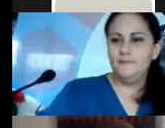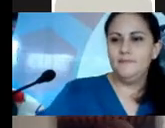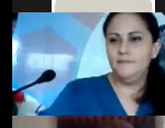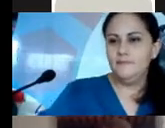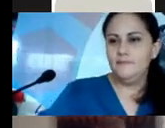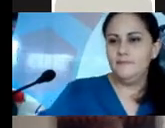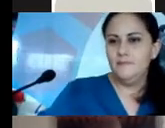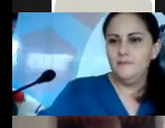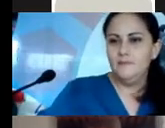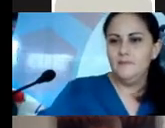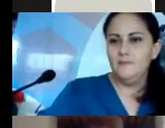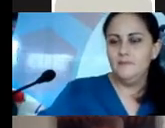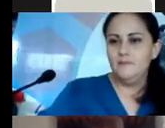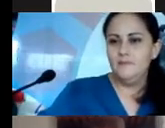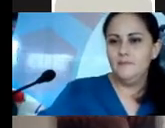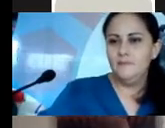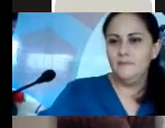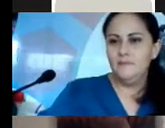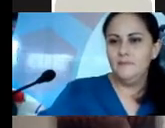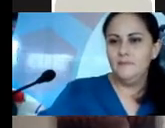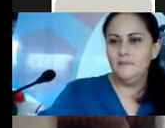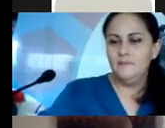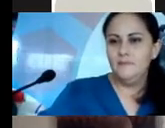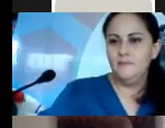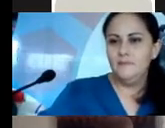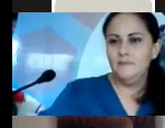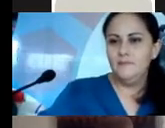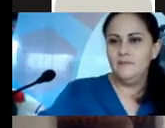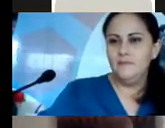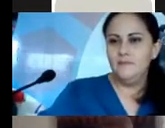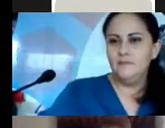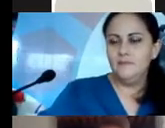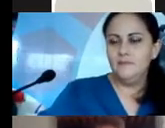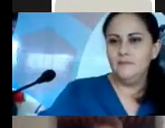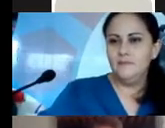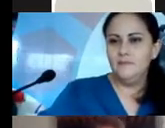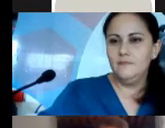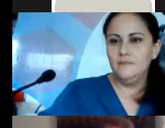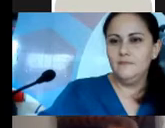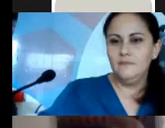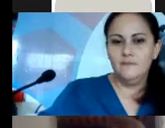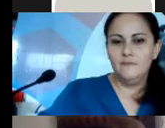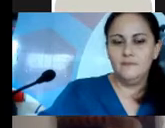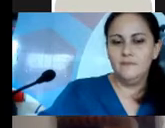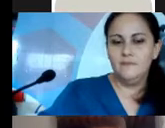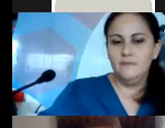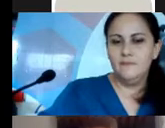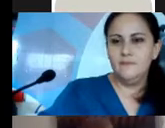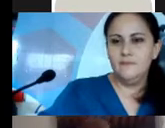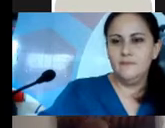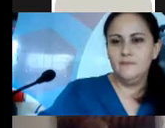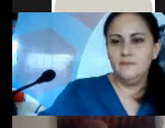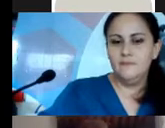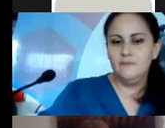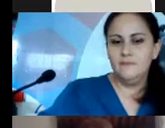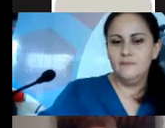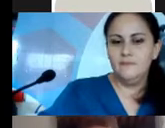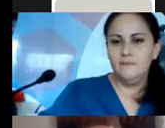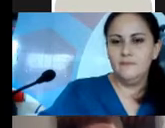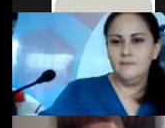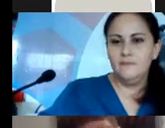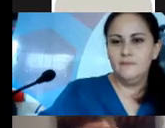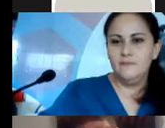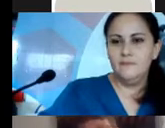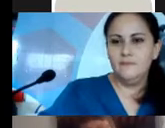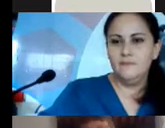ancho, alto, profundidad, inclinación, reclinación, etcétera, etcétera, ¿no? Y sobre todo acomodar los cambios de